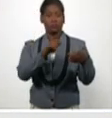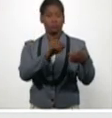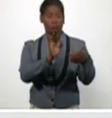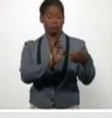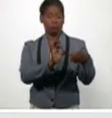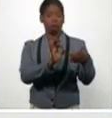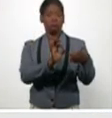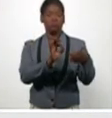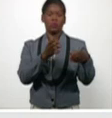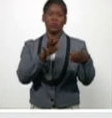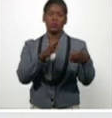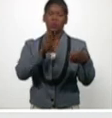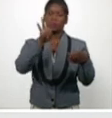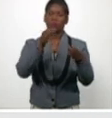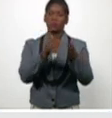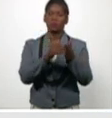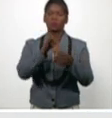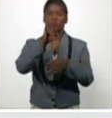4.934.